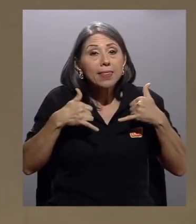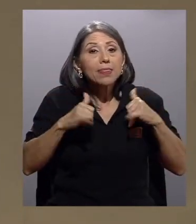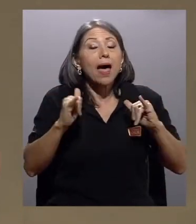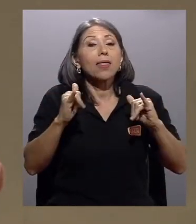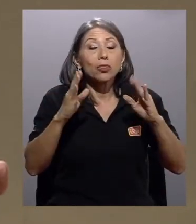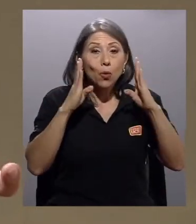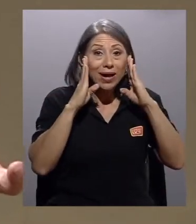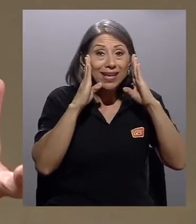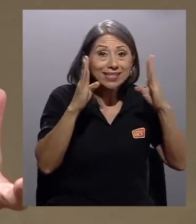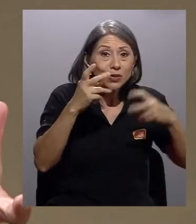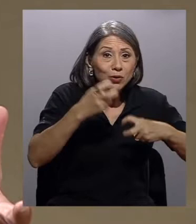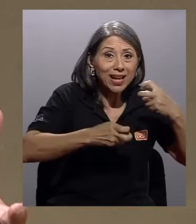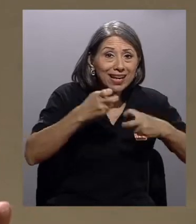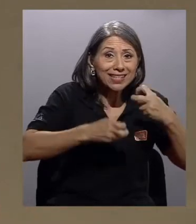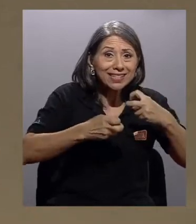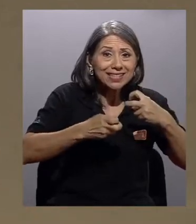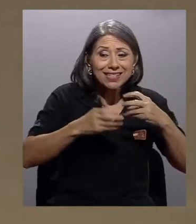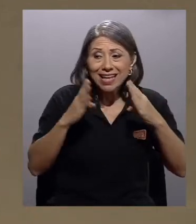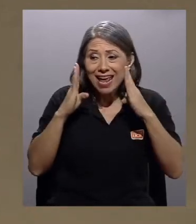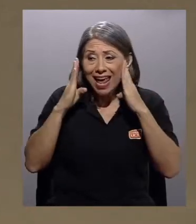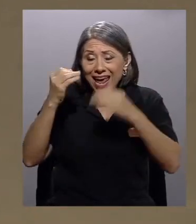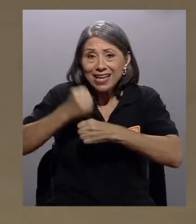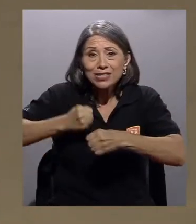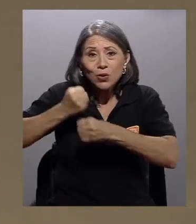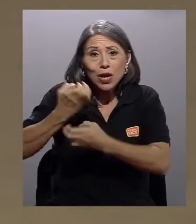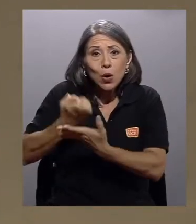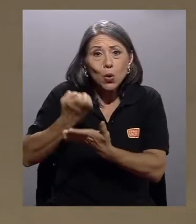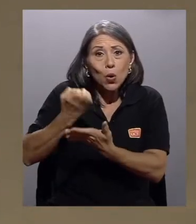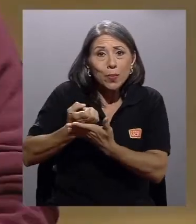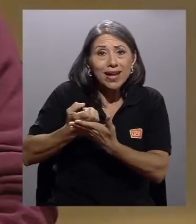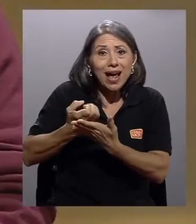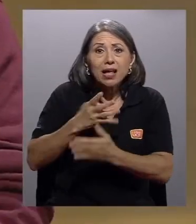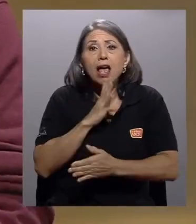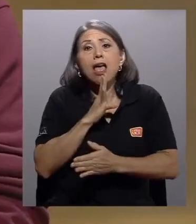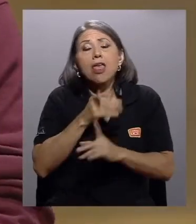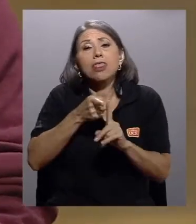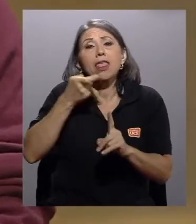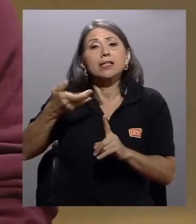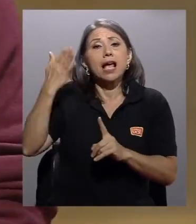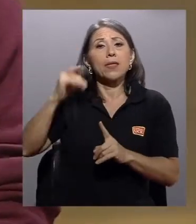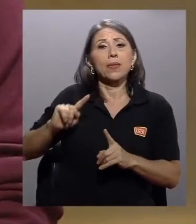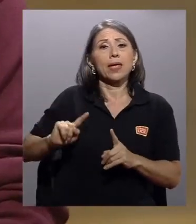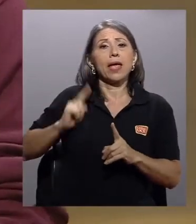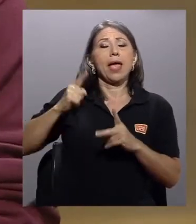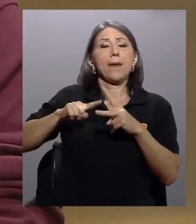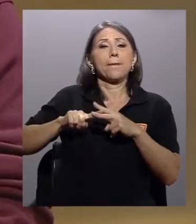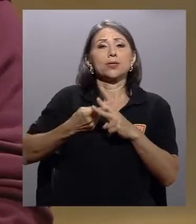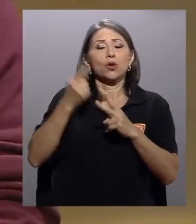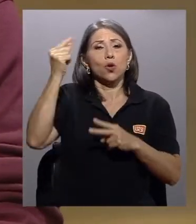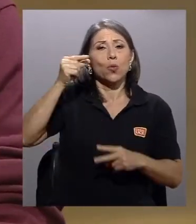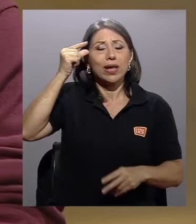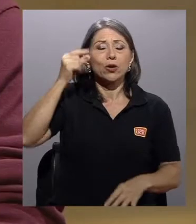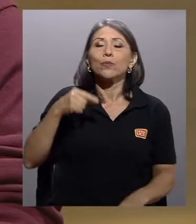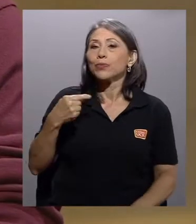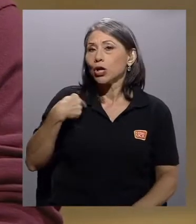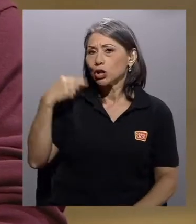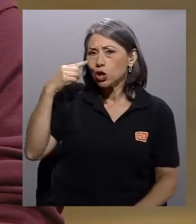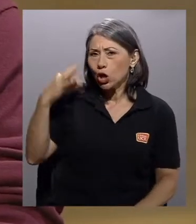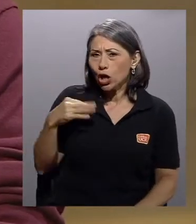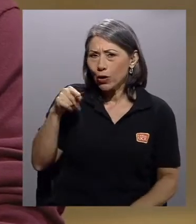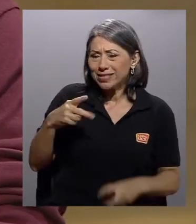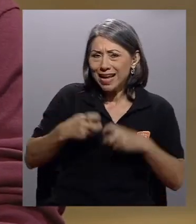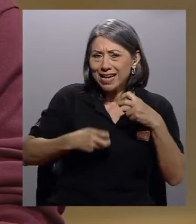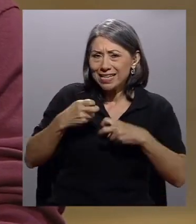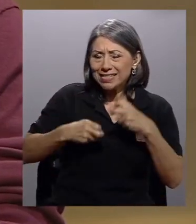crisis, la gestión económica de la que nos vienen hablando desde que empezó el gobierno. Claro, yo creo que esta crisis ideológica no